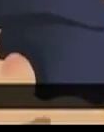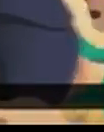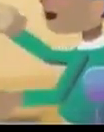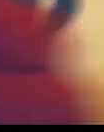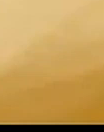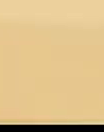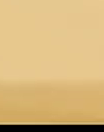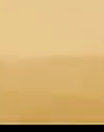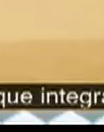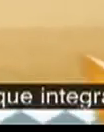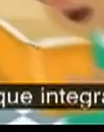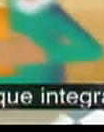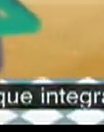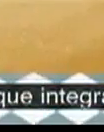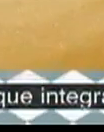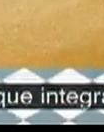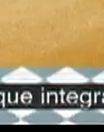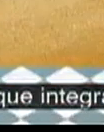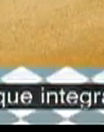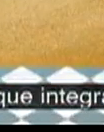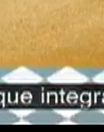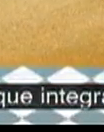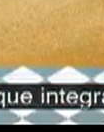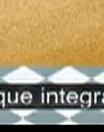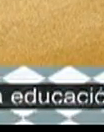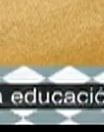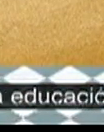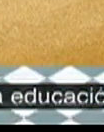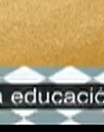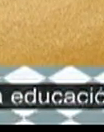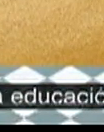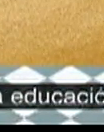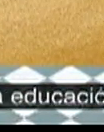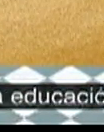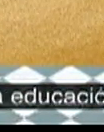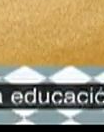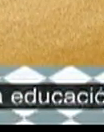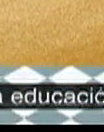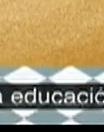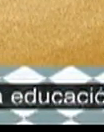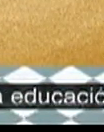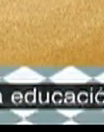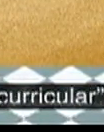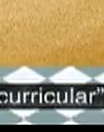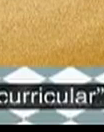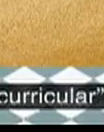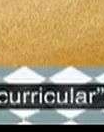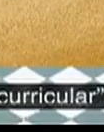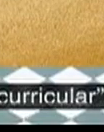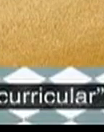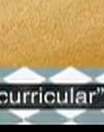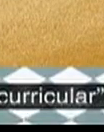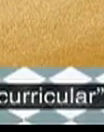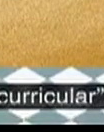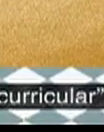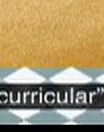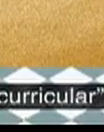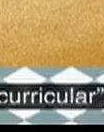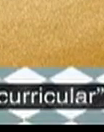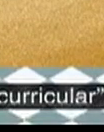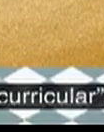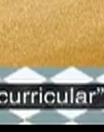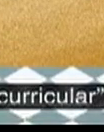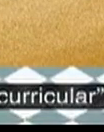vida académica. Entre los tres componentes curriculares que integran los aprendizajes clave, destacan para la educación indígena los ámbitos